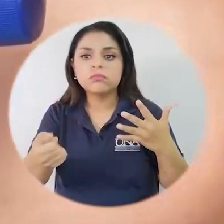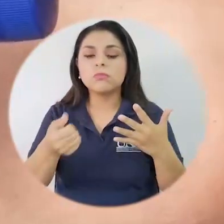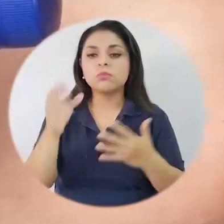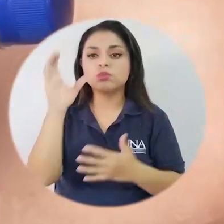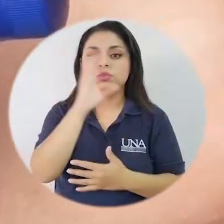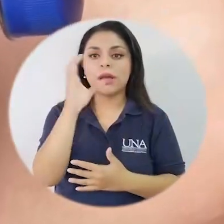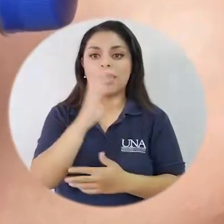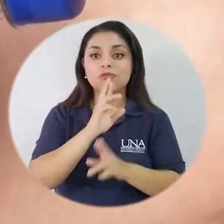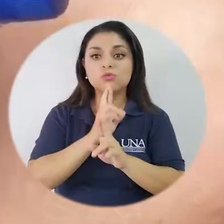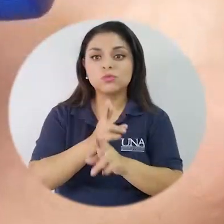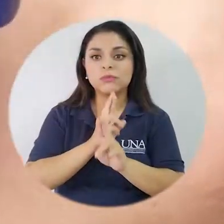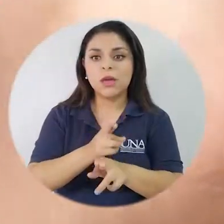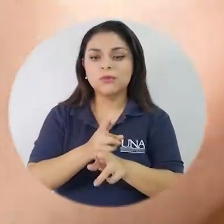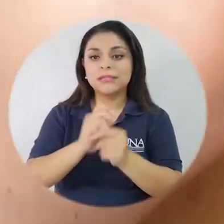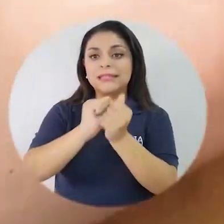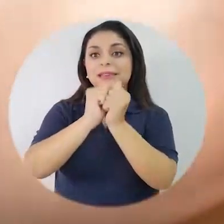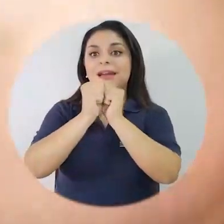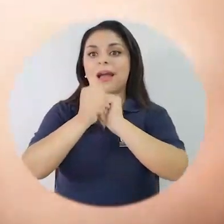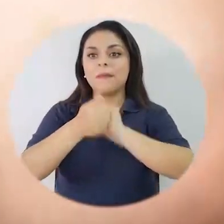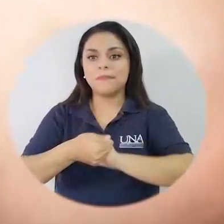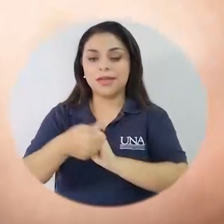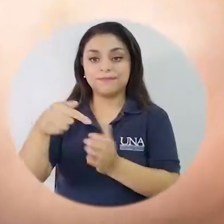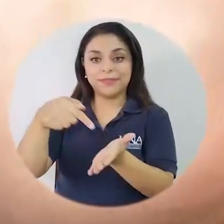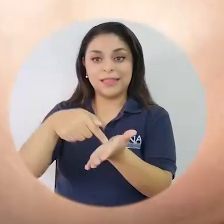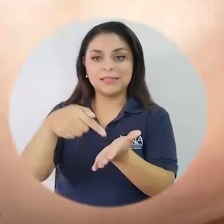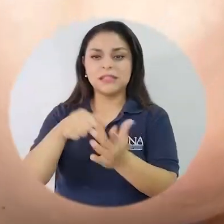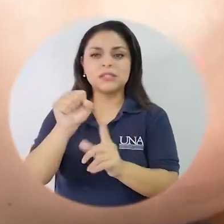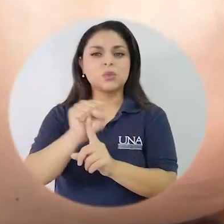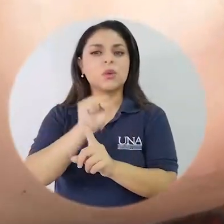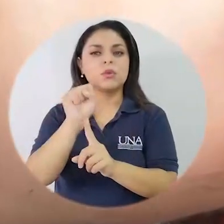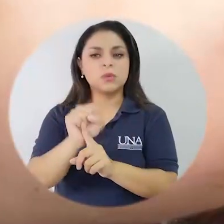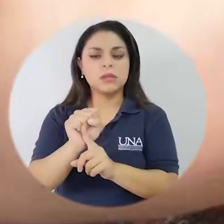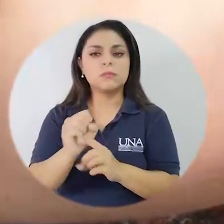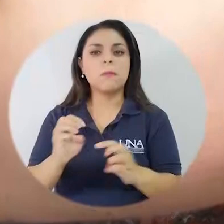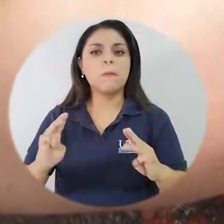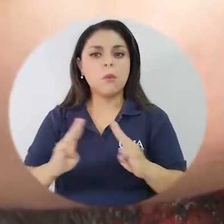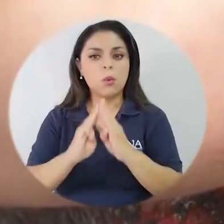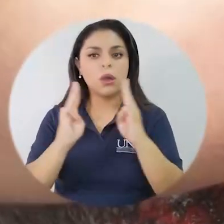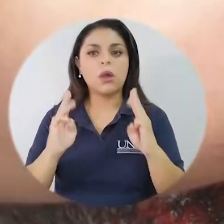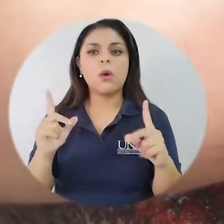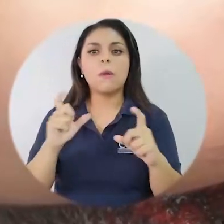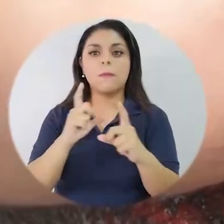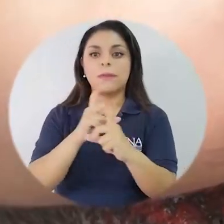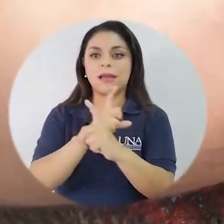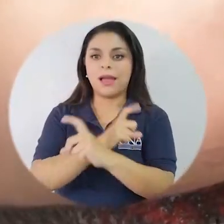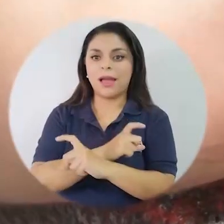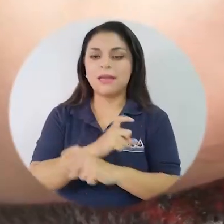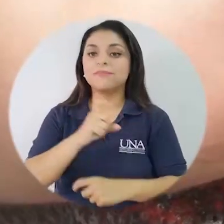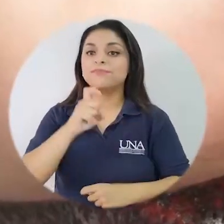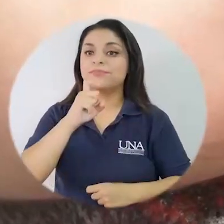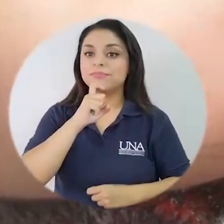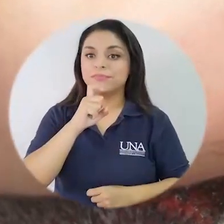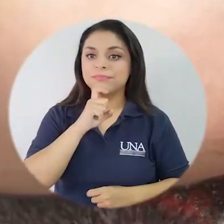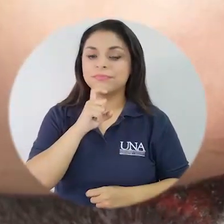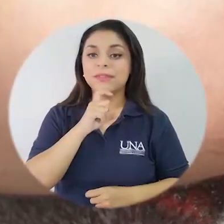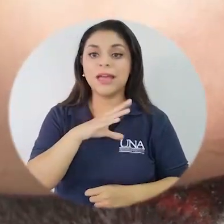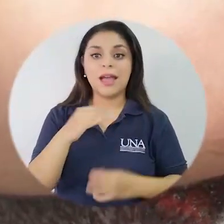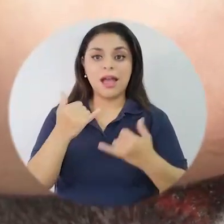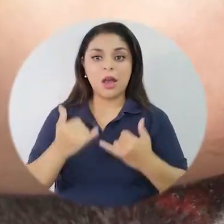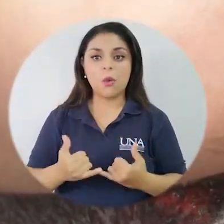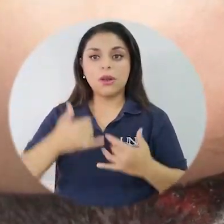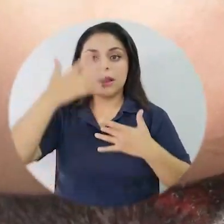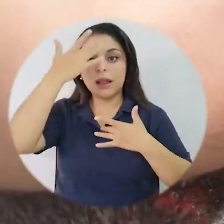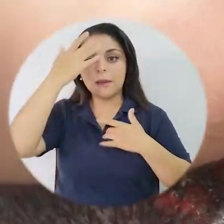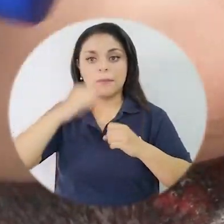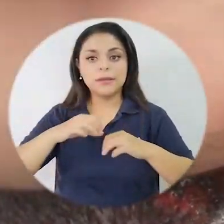y empezar a revertir esta situación que es bastante compleja, difícil y que ahora con la